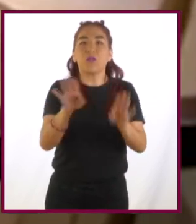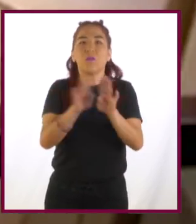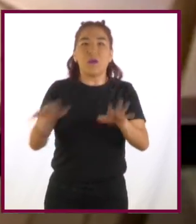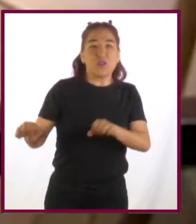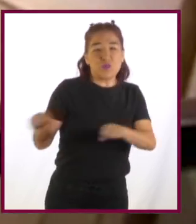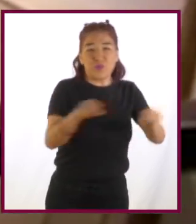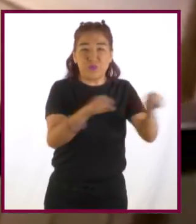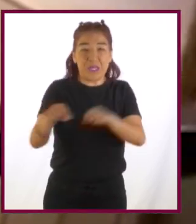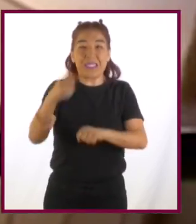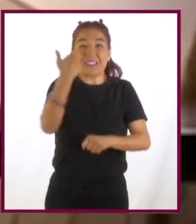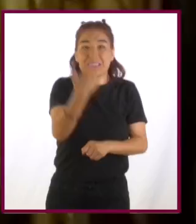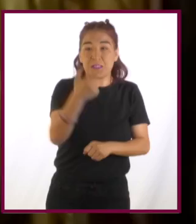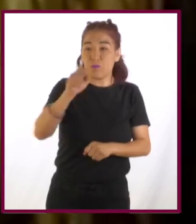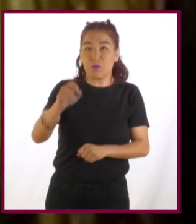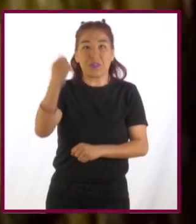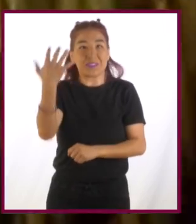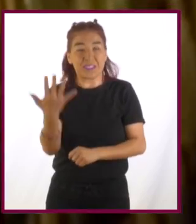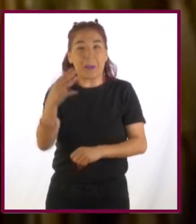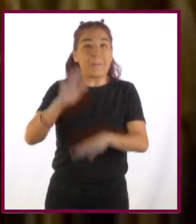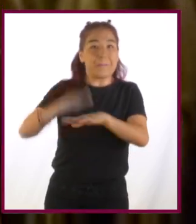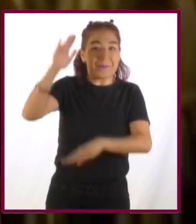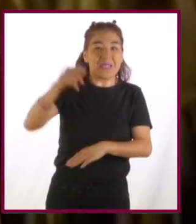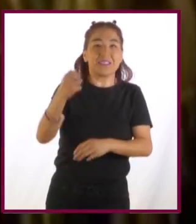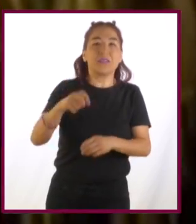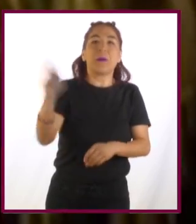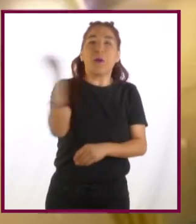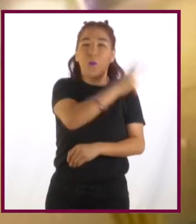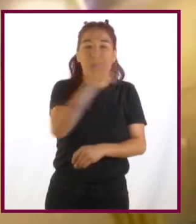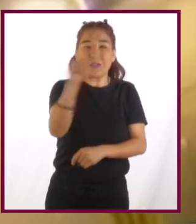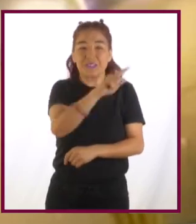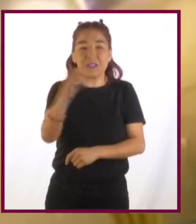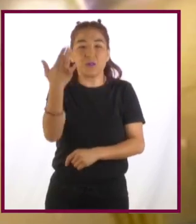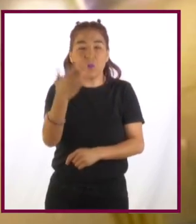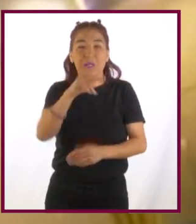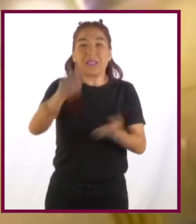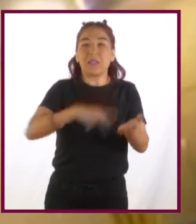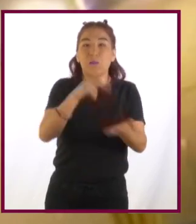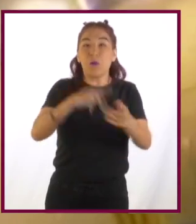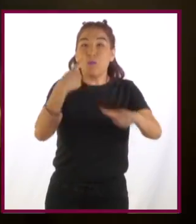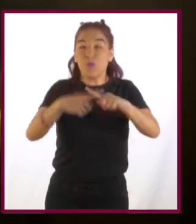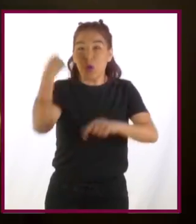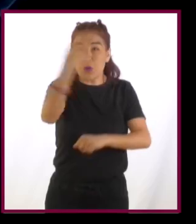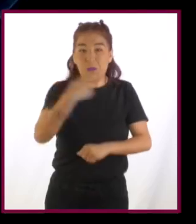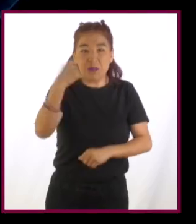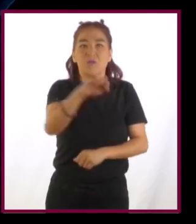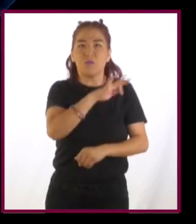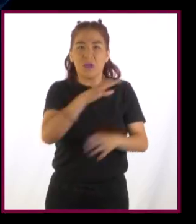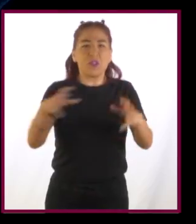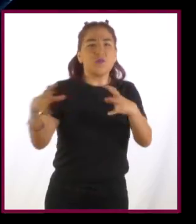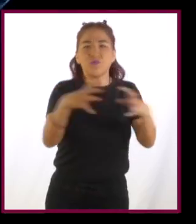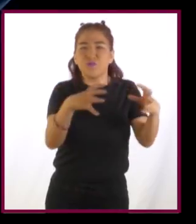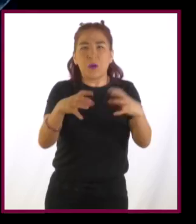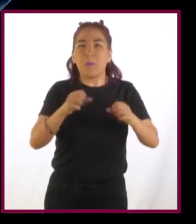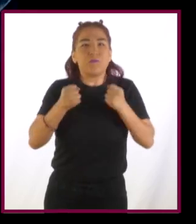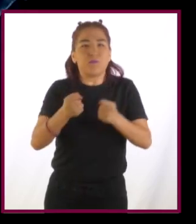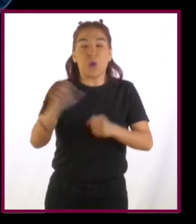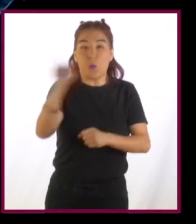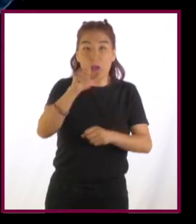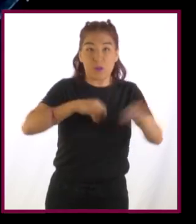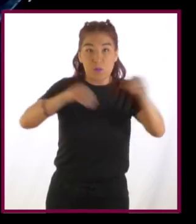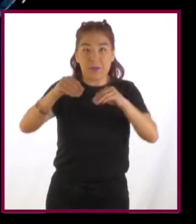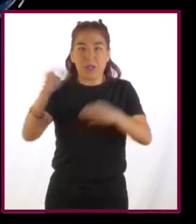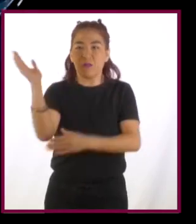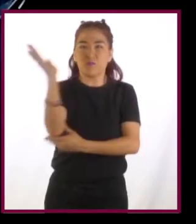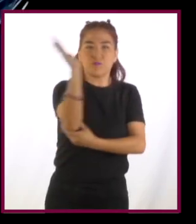contrarrestar terremotos de 7 grados en escala Richter y vientos de 450 kilómetros por hora. ¿Cómo funciona?